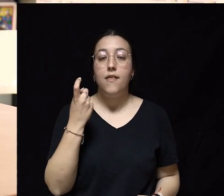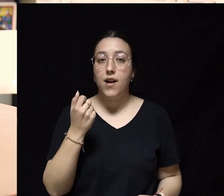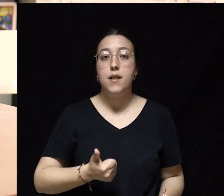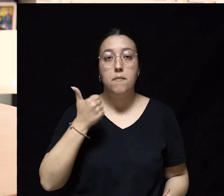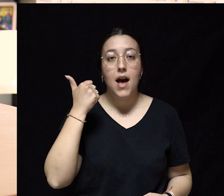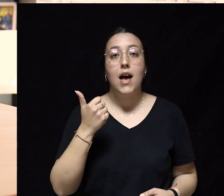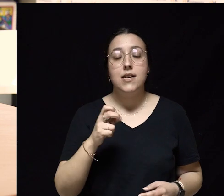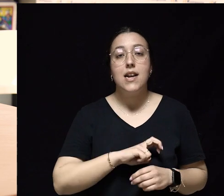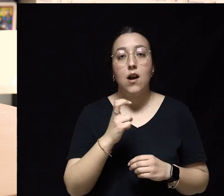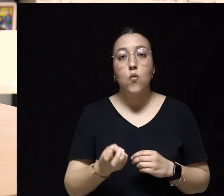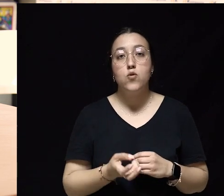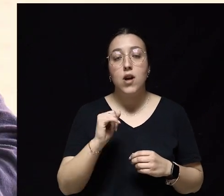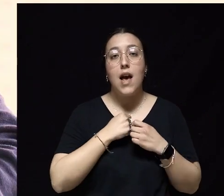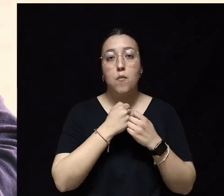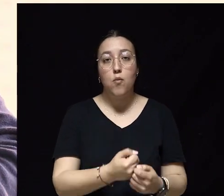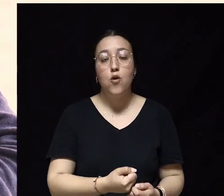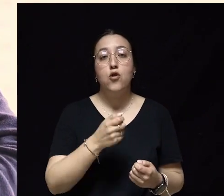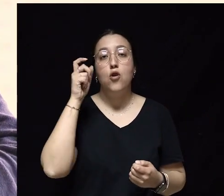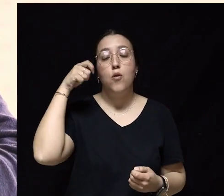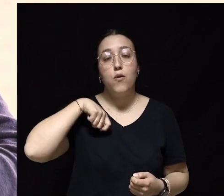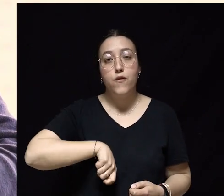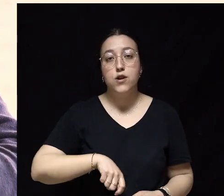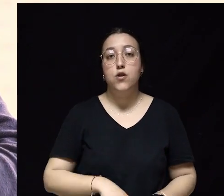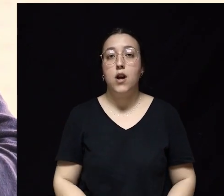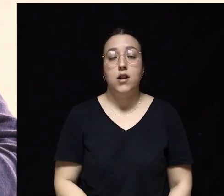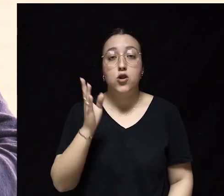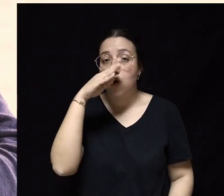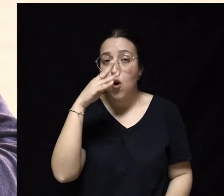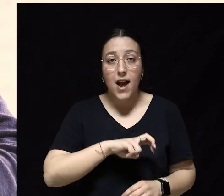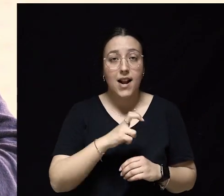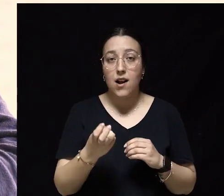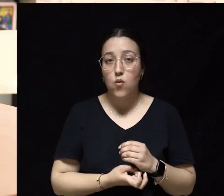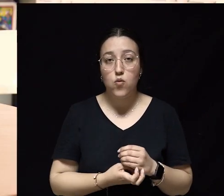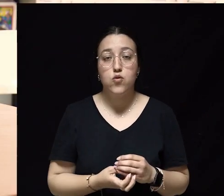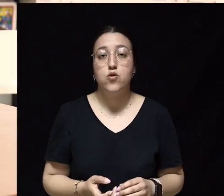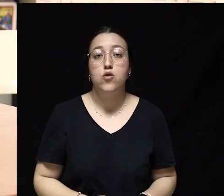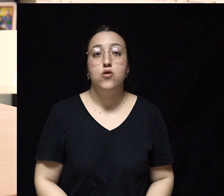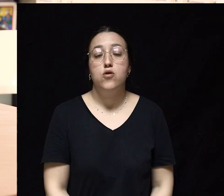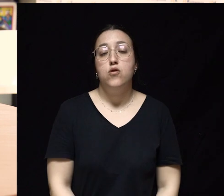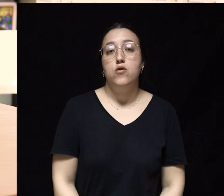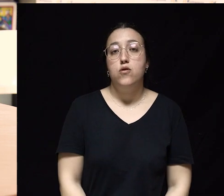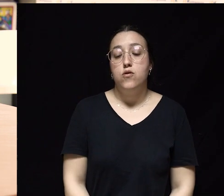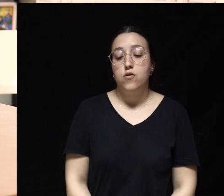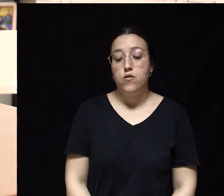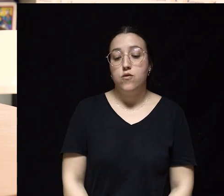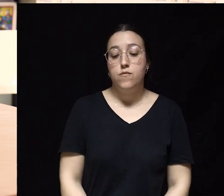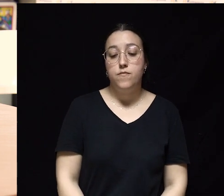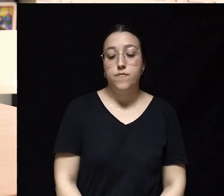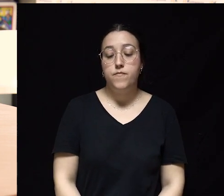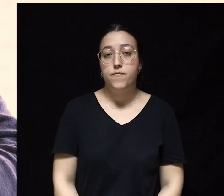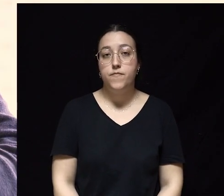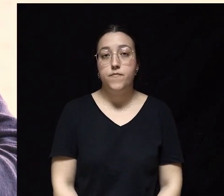secundaria con el que estamos trabajando necesita recursos. No tiene los suficientes recursos para